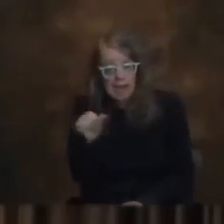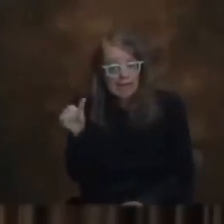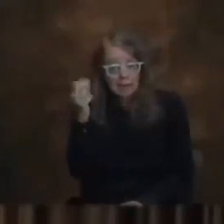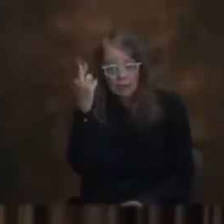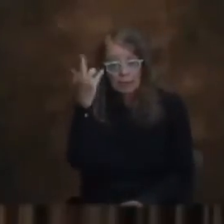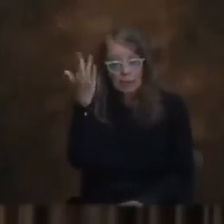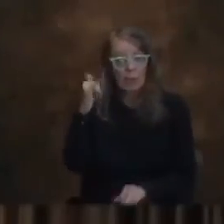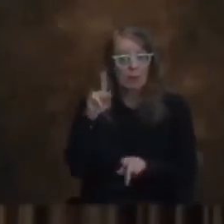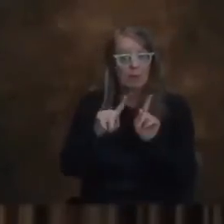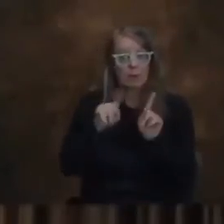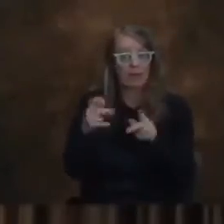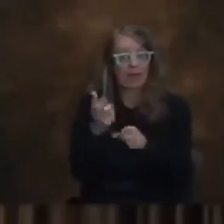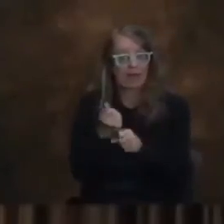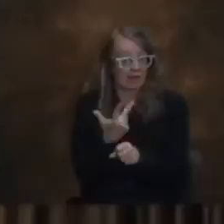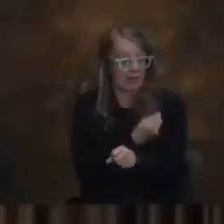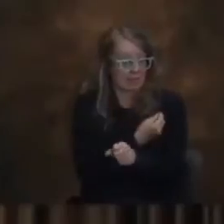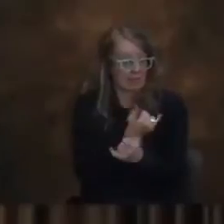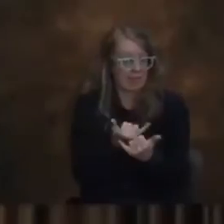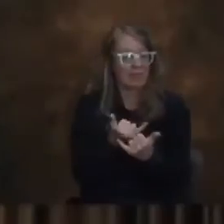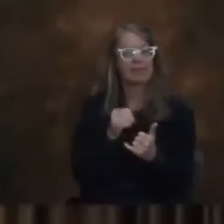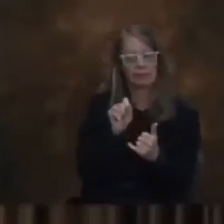si uno de los incentivos